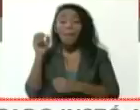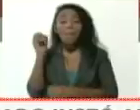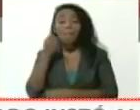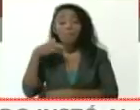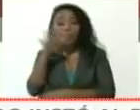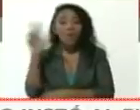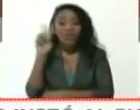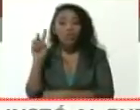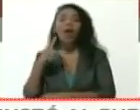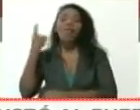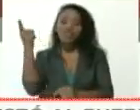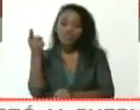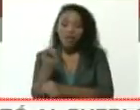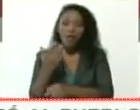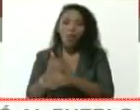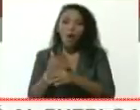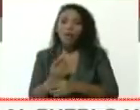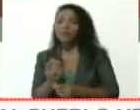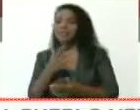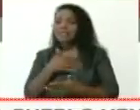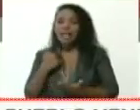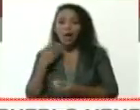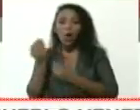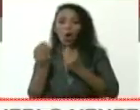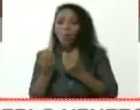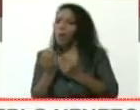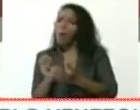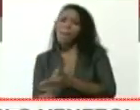Aquí, ellos están buscando un alzamiento. Ya había